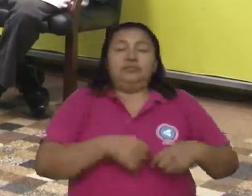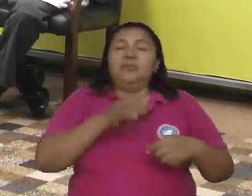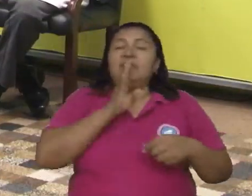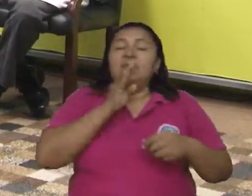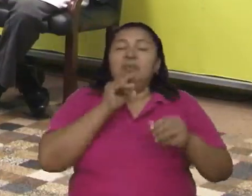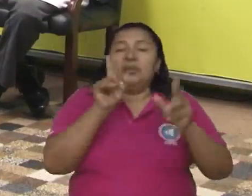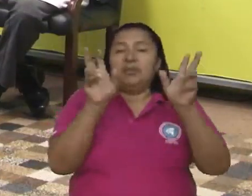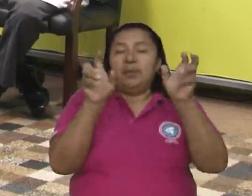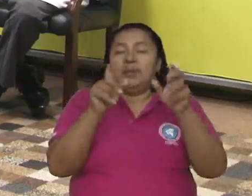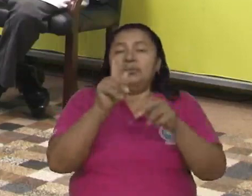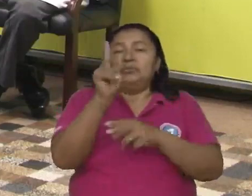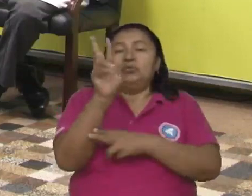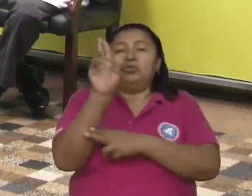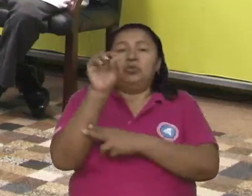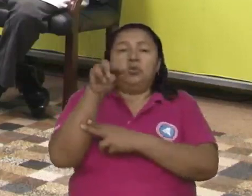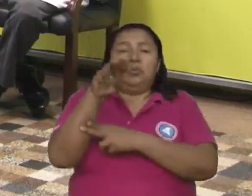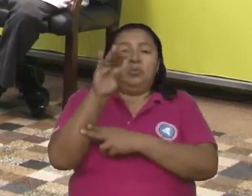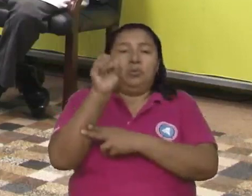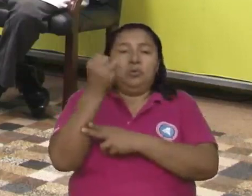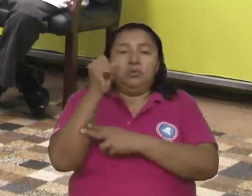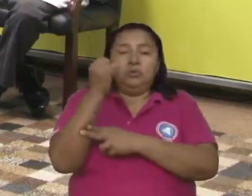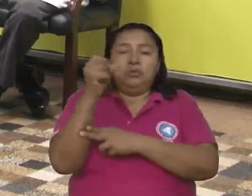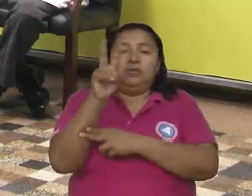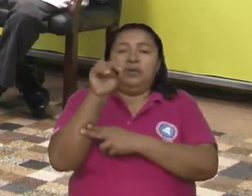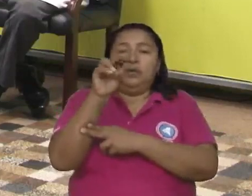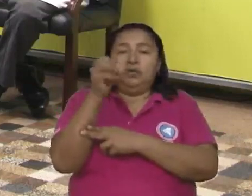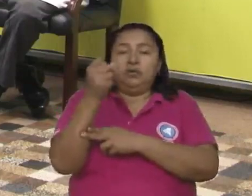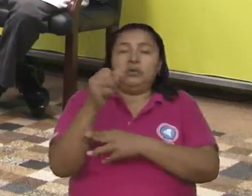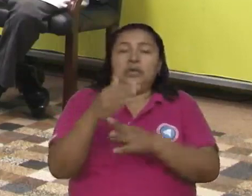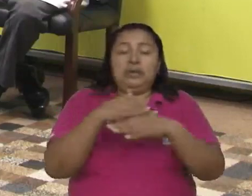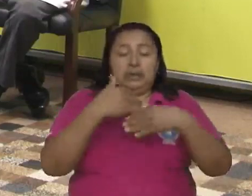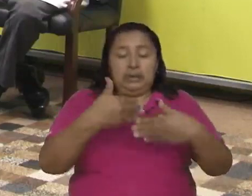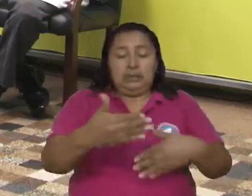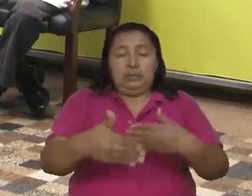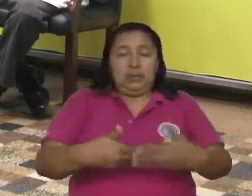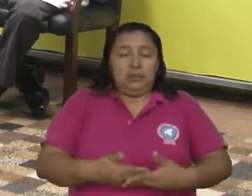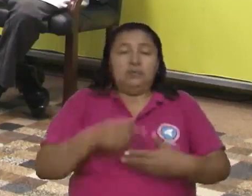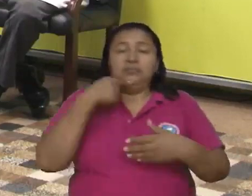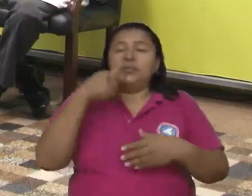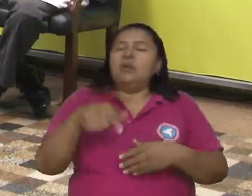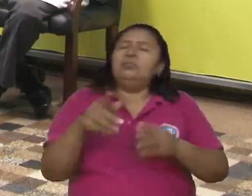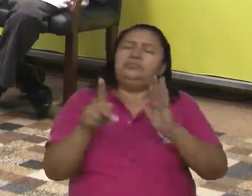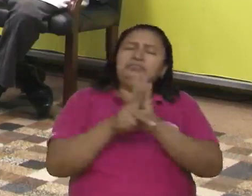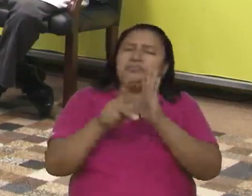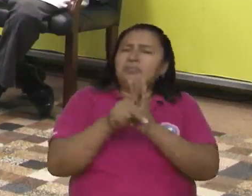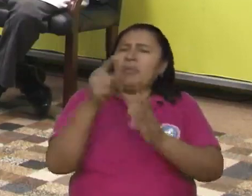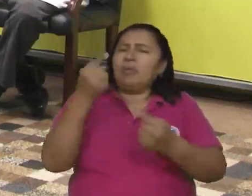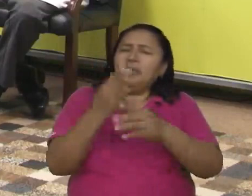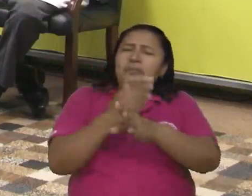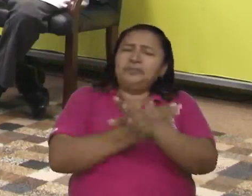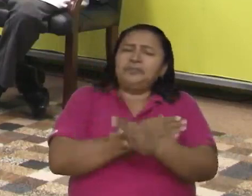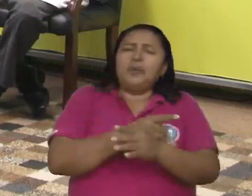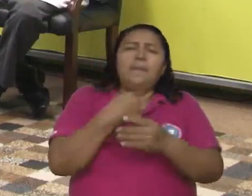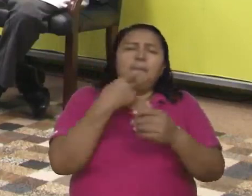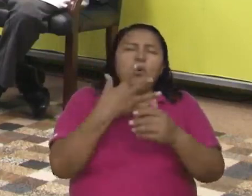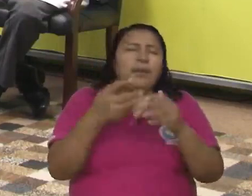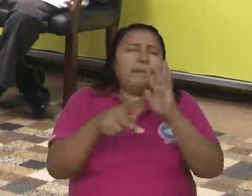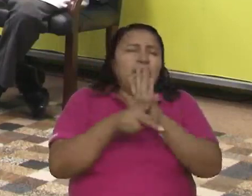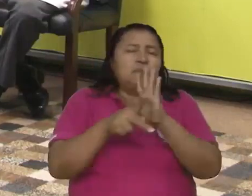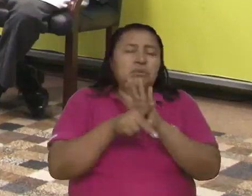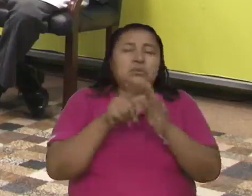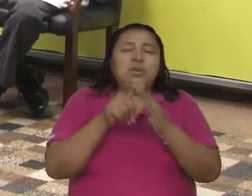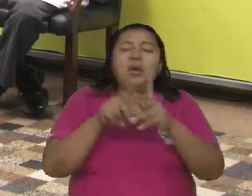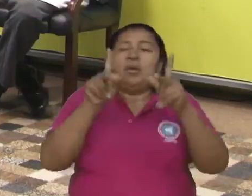venosa durante el embarazo. Ahorita estábamos hablando sobre los factores de riesgo. Las personas que tienen